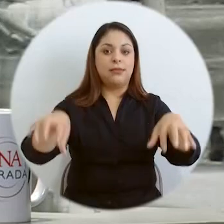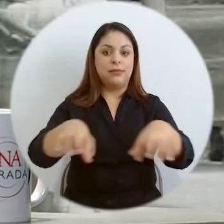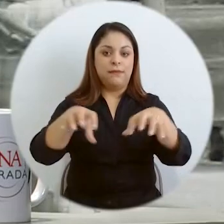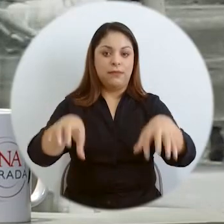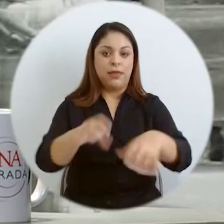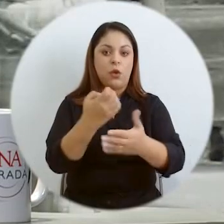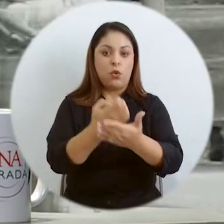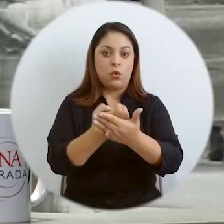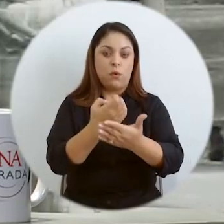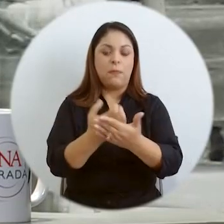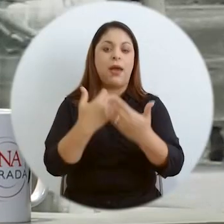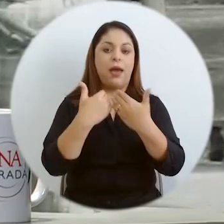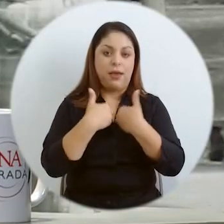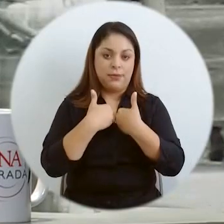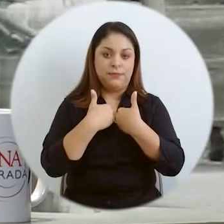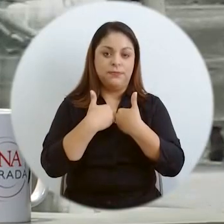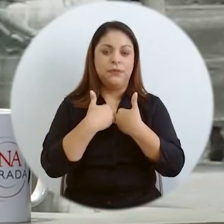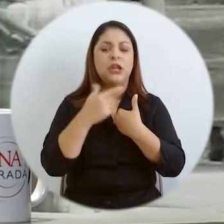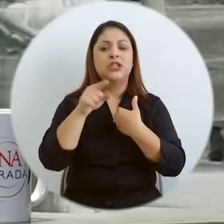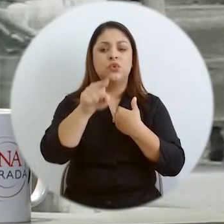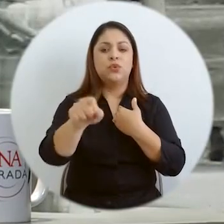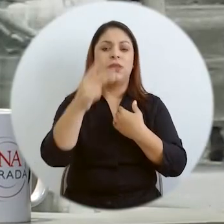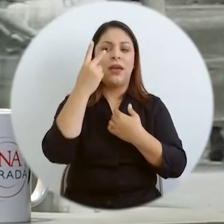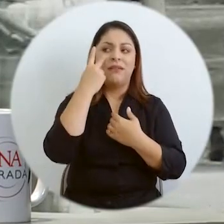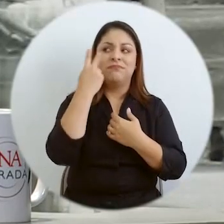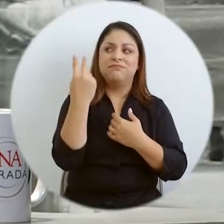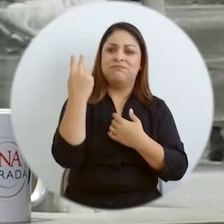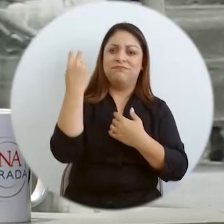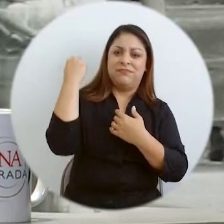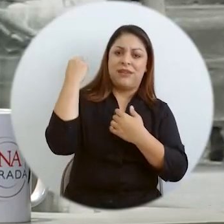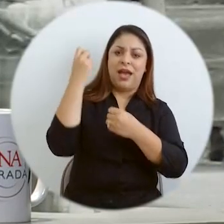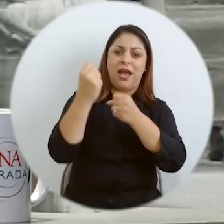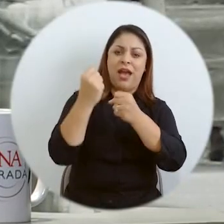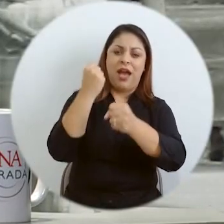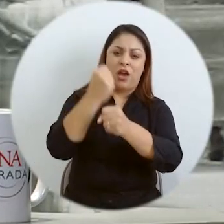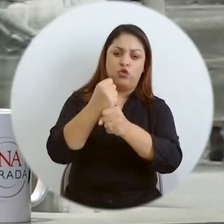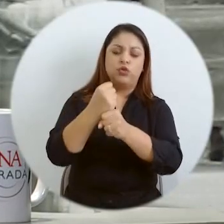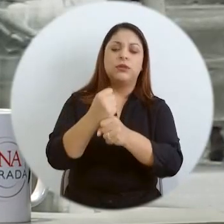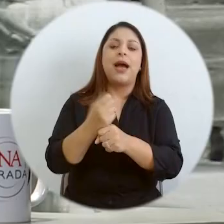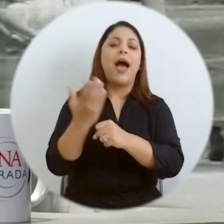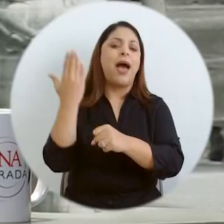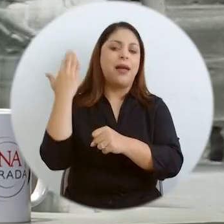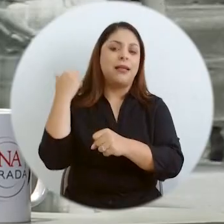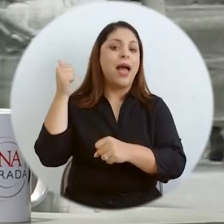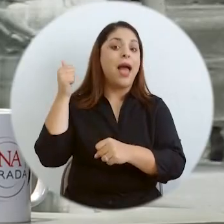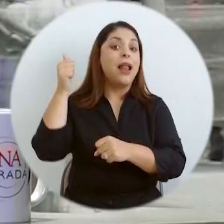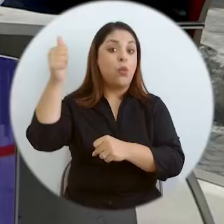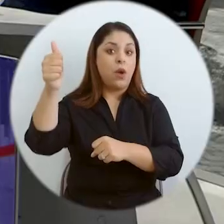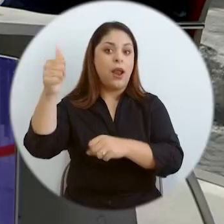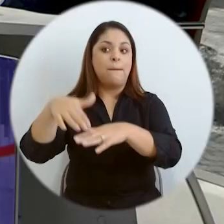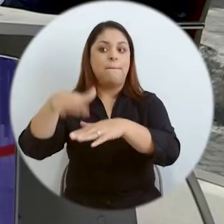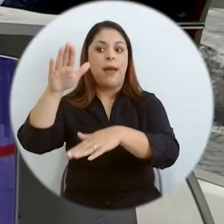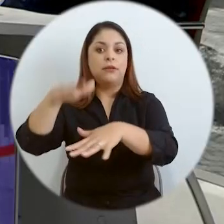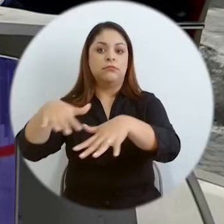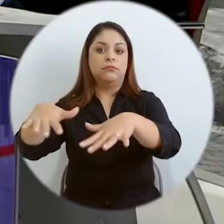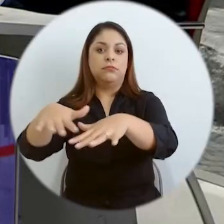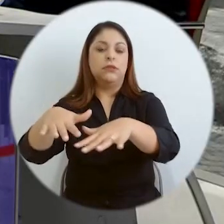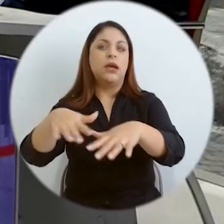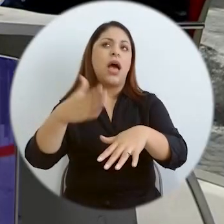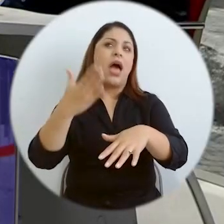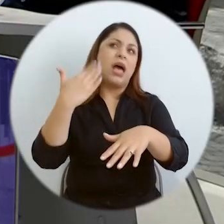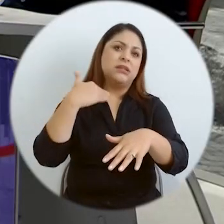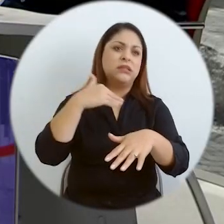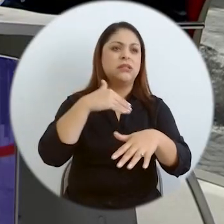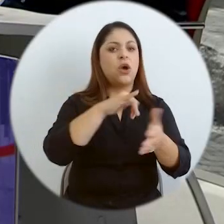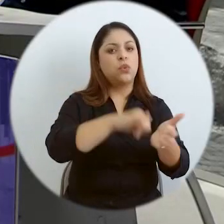tenemos. Y si uno se va muchos años para atrás, es Alajuela, que el que tenía más metros cuadrados, otro año era San José, otro año era Alajuela, y